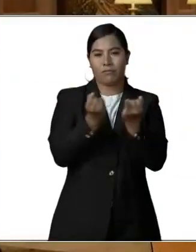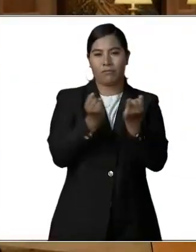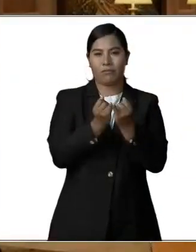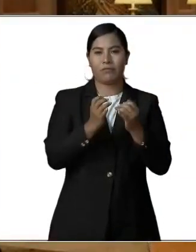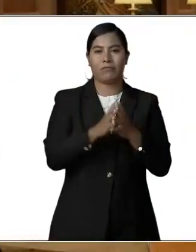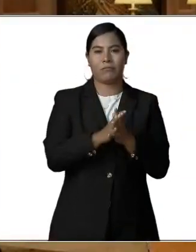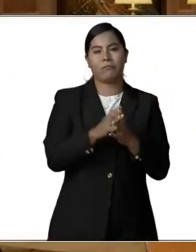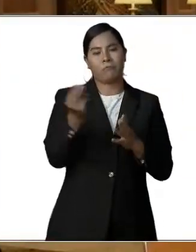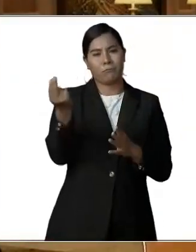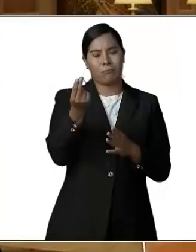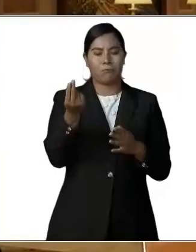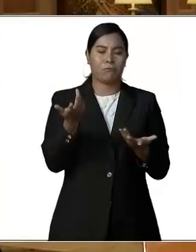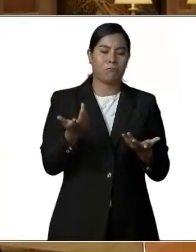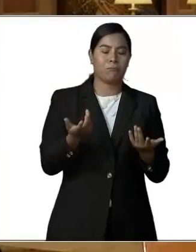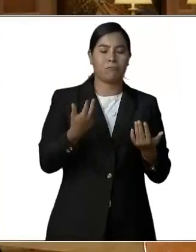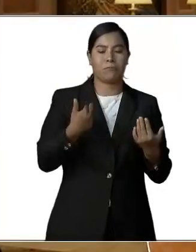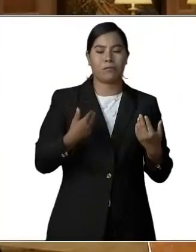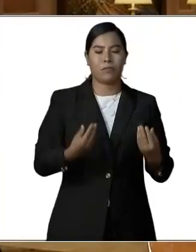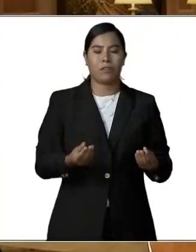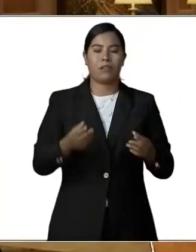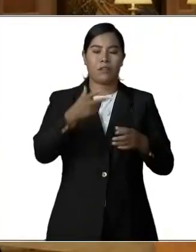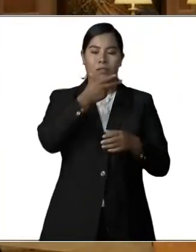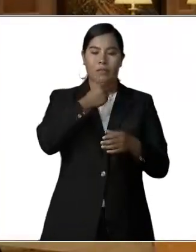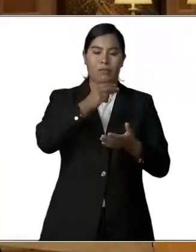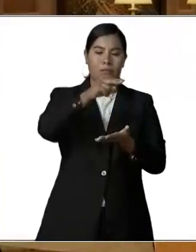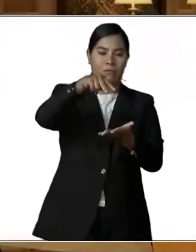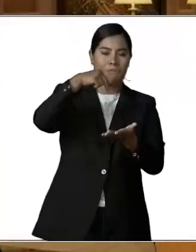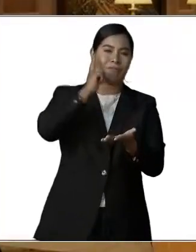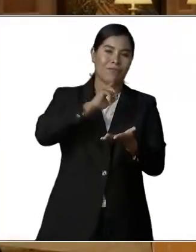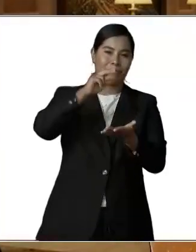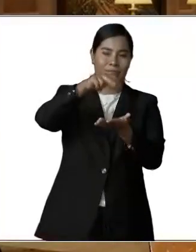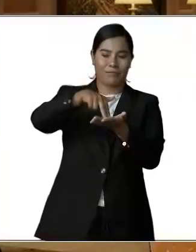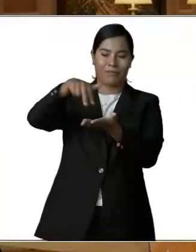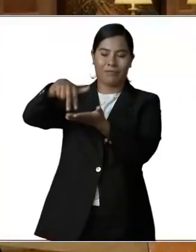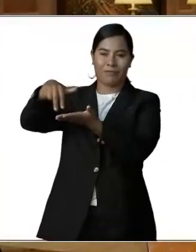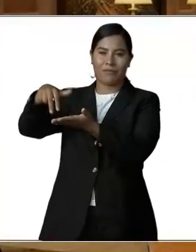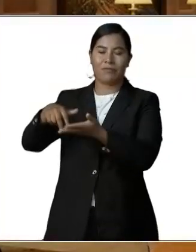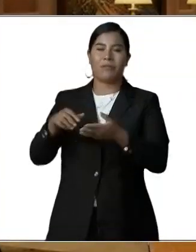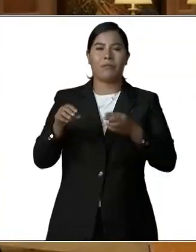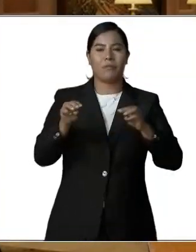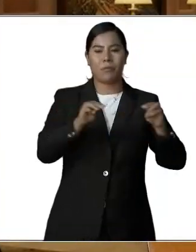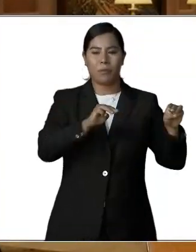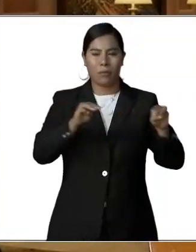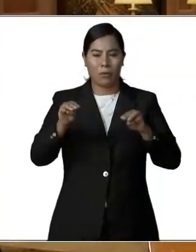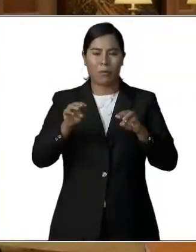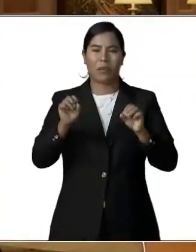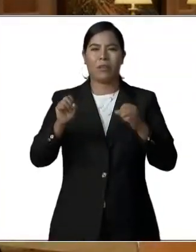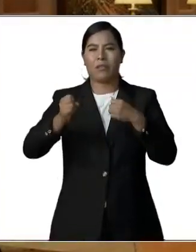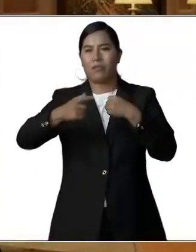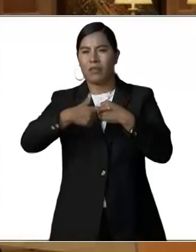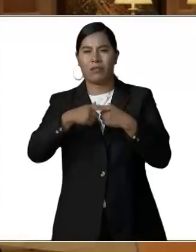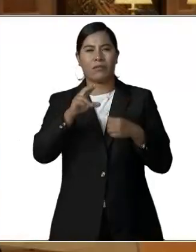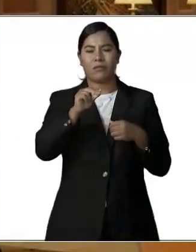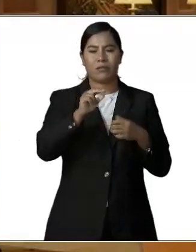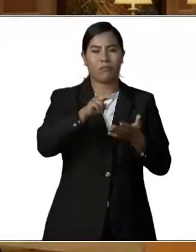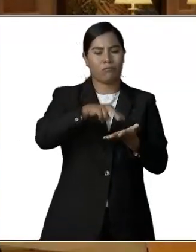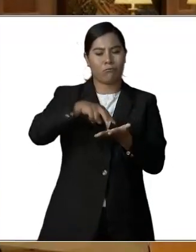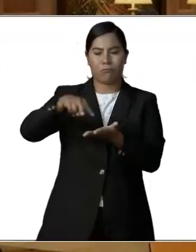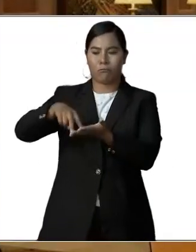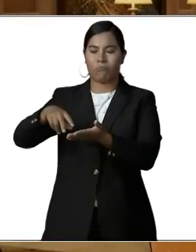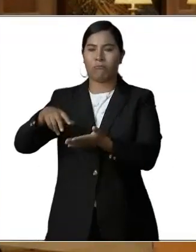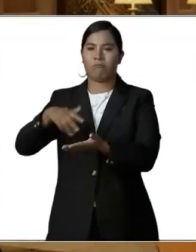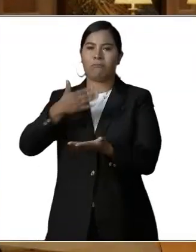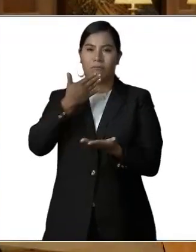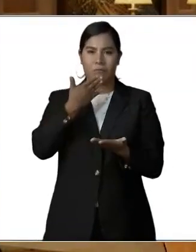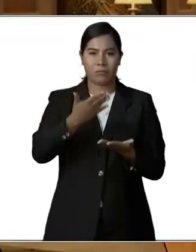les coloca de tal manera que ellos lleguen y se acomoden y que no estén moviendo micrófonos, que no se toquen. No tanto por que vayan a perder